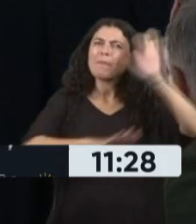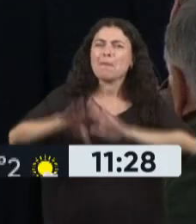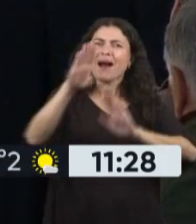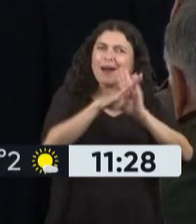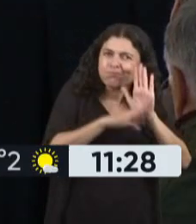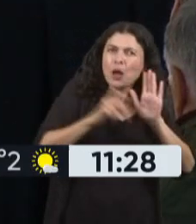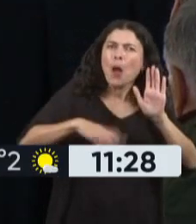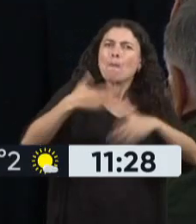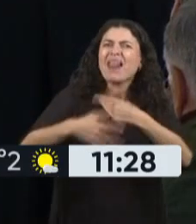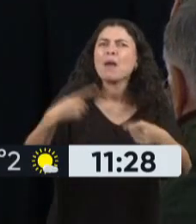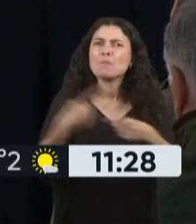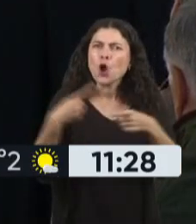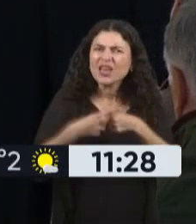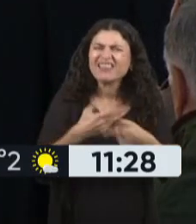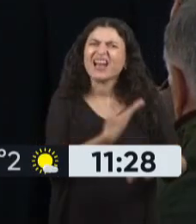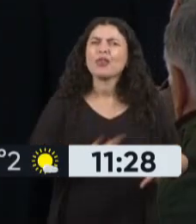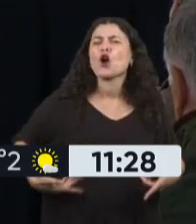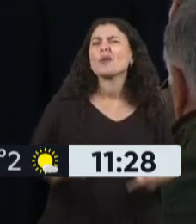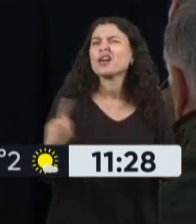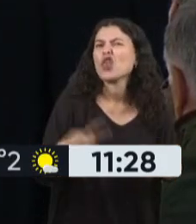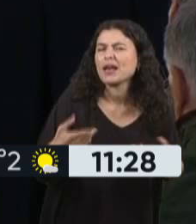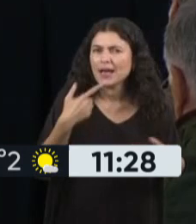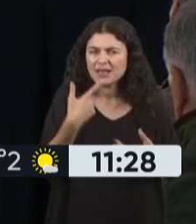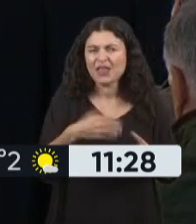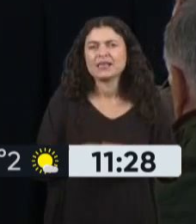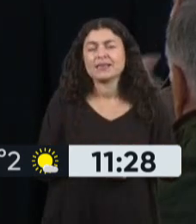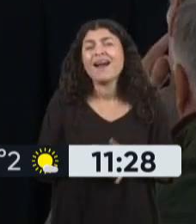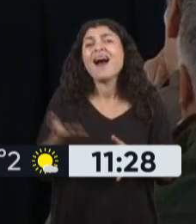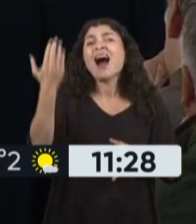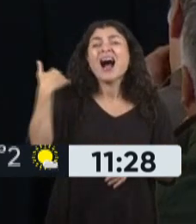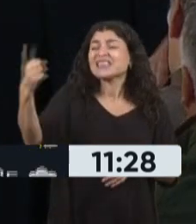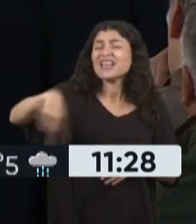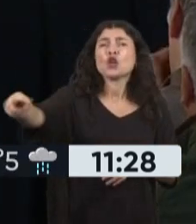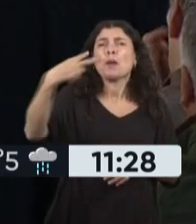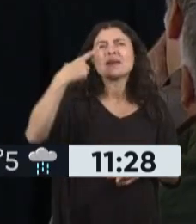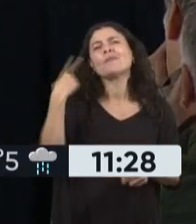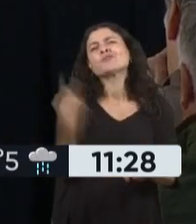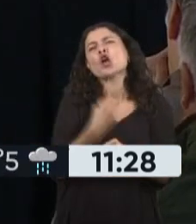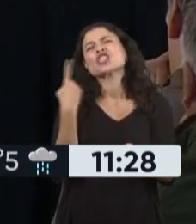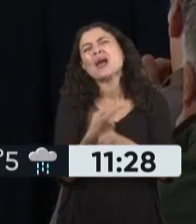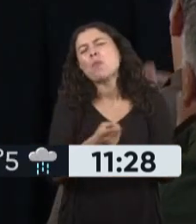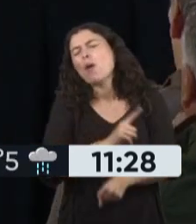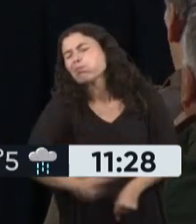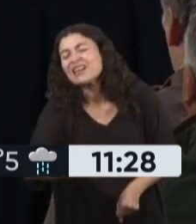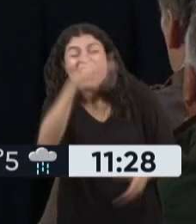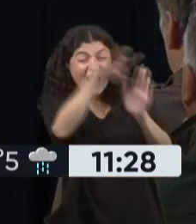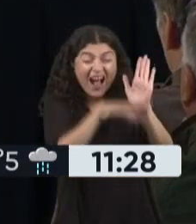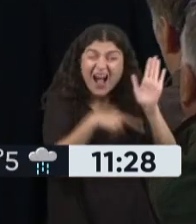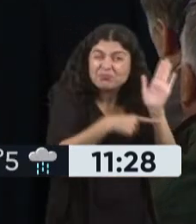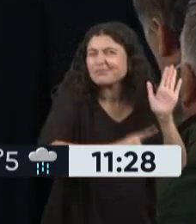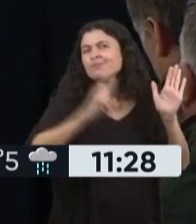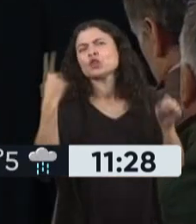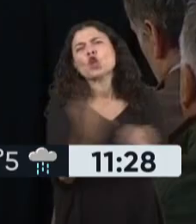una propuesta, que decían que básicamente era imposible de hacer. O sea, cada una de las cosas que nosotros decíamos que queríamos